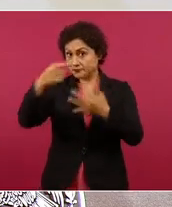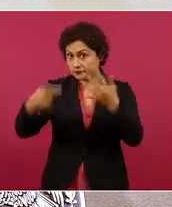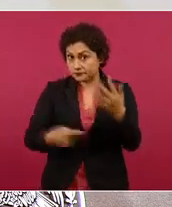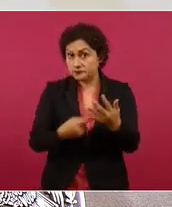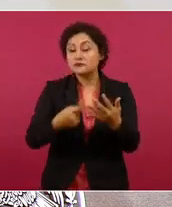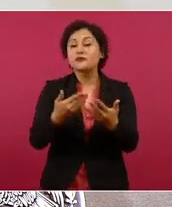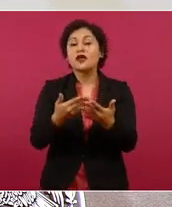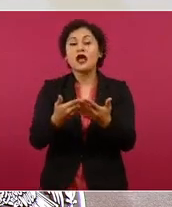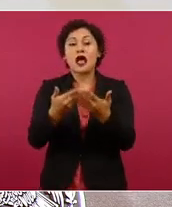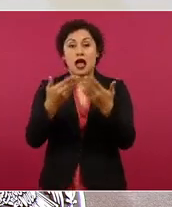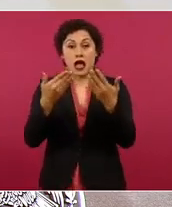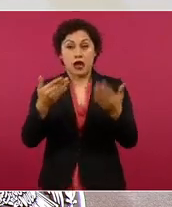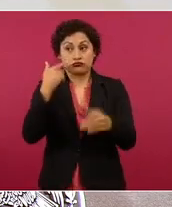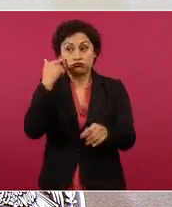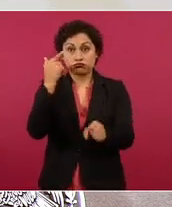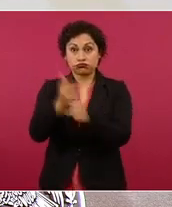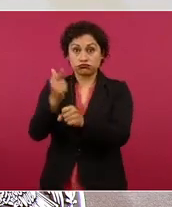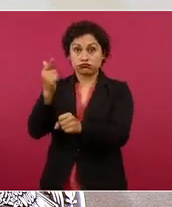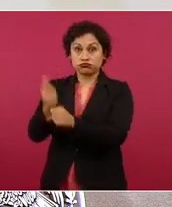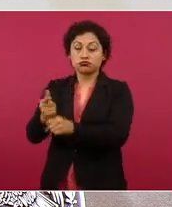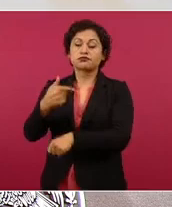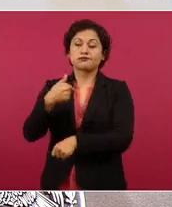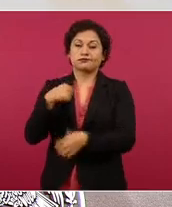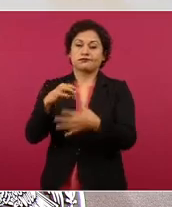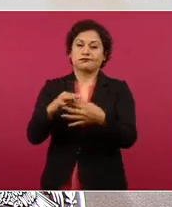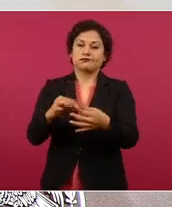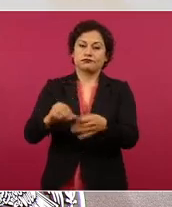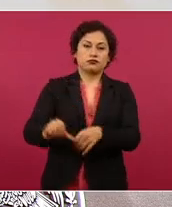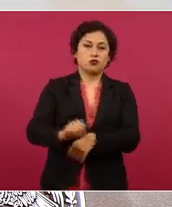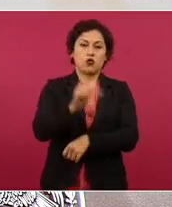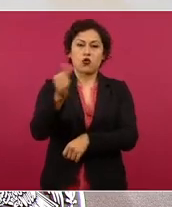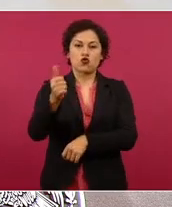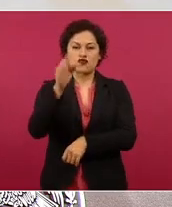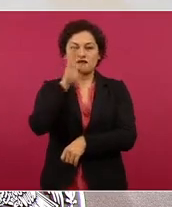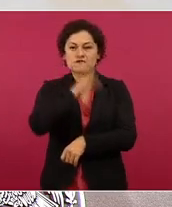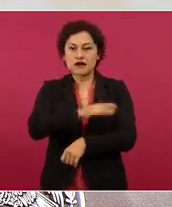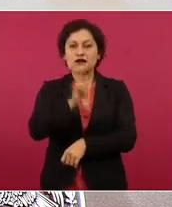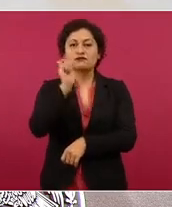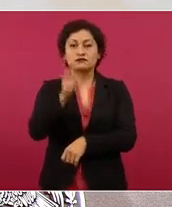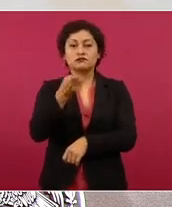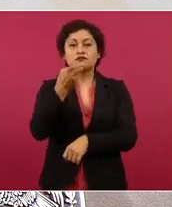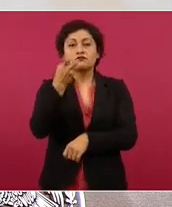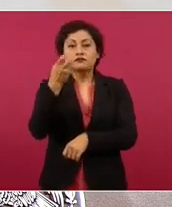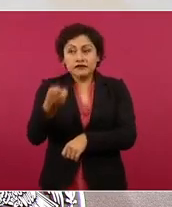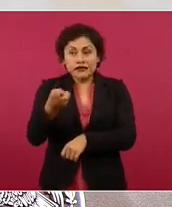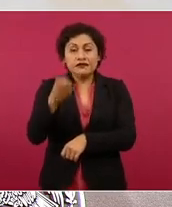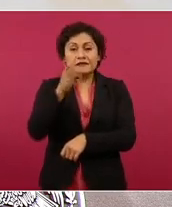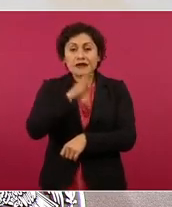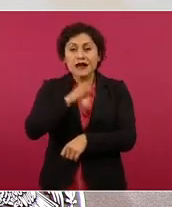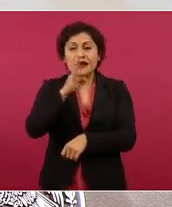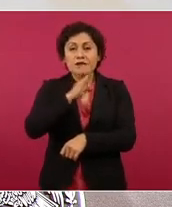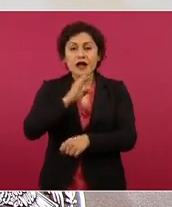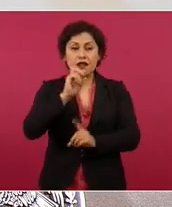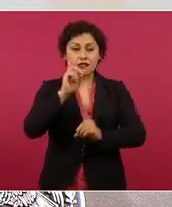actual, añadiría una quinta. Estas prácticas retrasan el desarrollo deportivo del país,